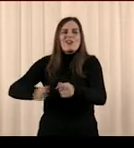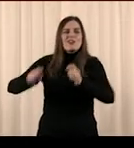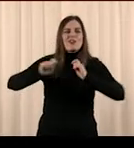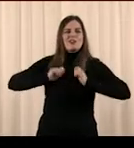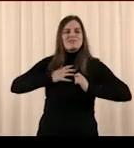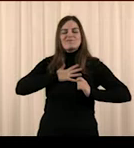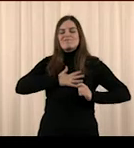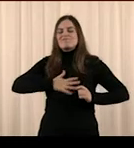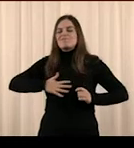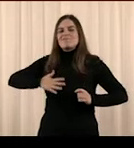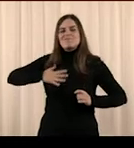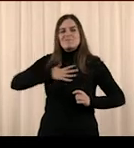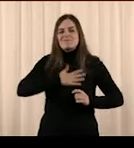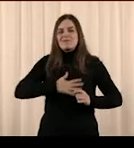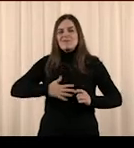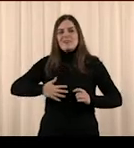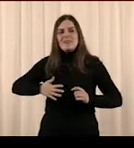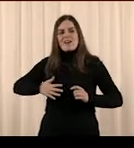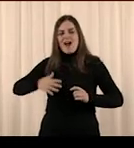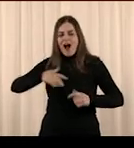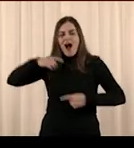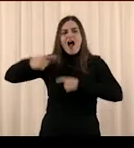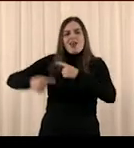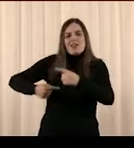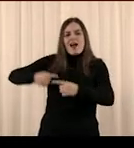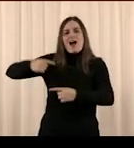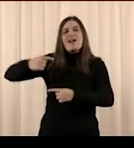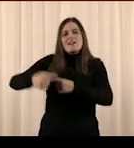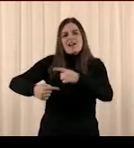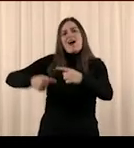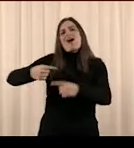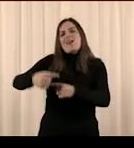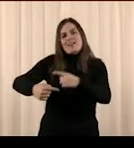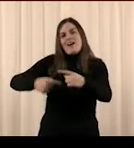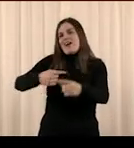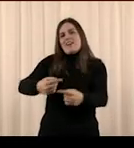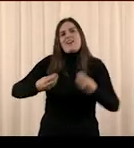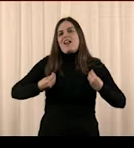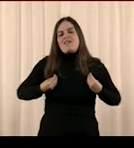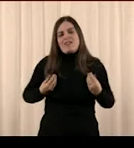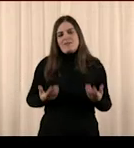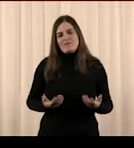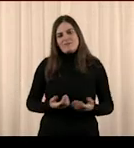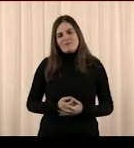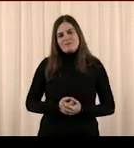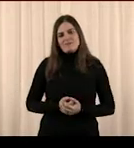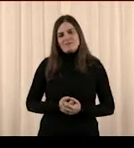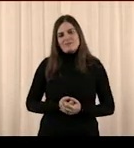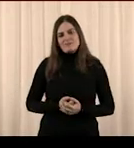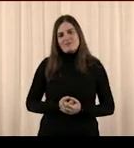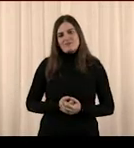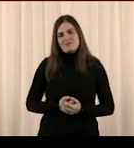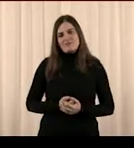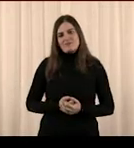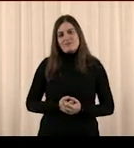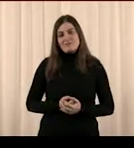Todos y cada uno de los días de tu vida. Cuando entiendas lo que